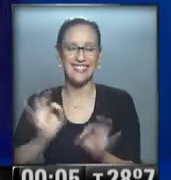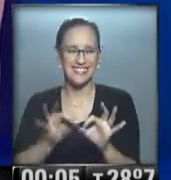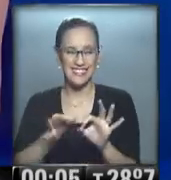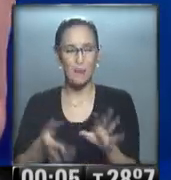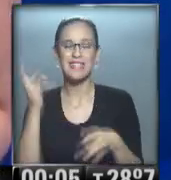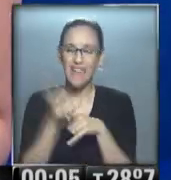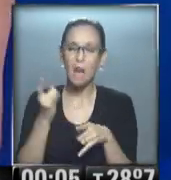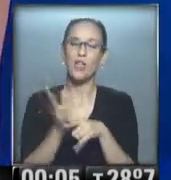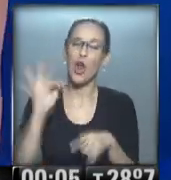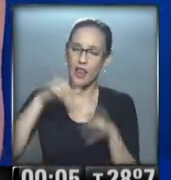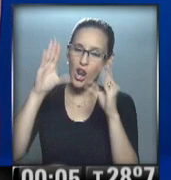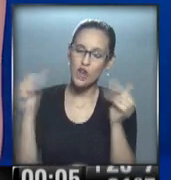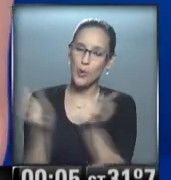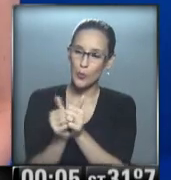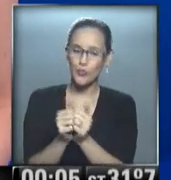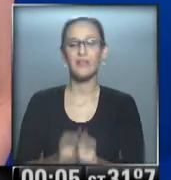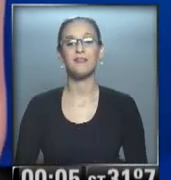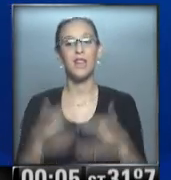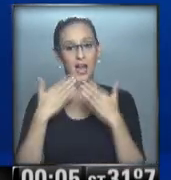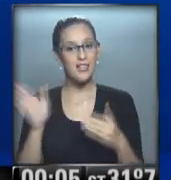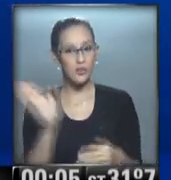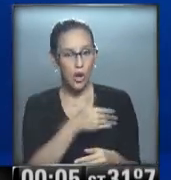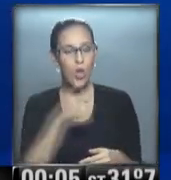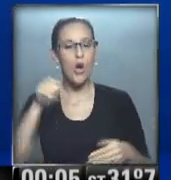intérprete que nos acompaña todas las noches. Gracias a ustedes